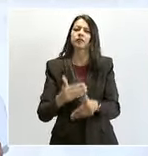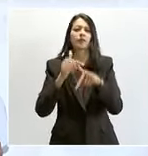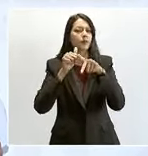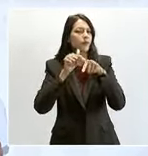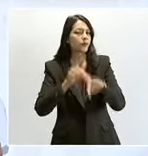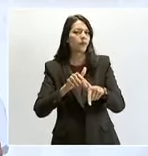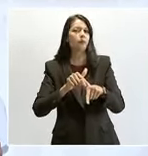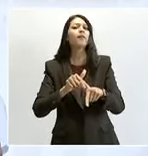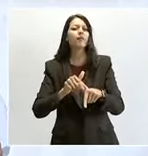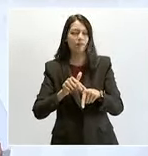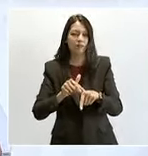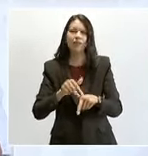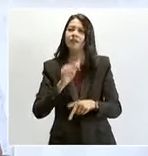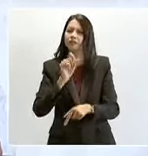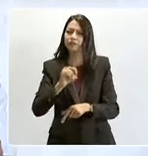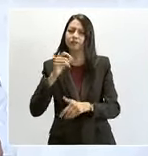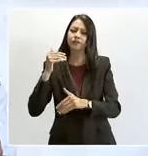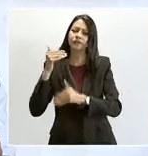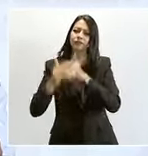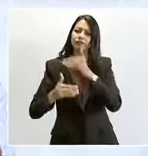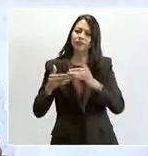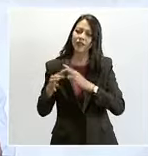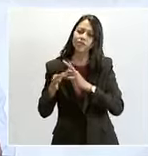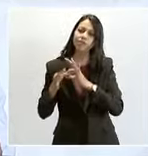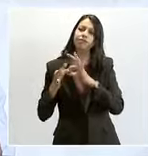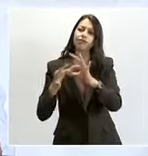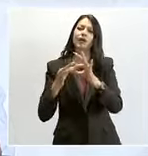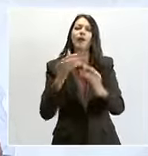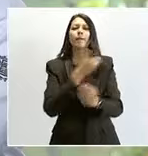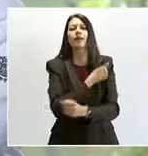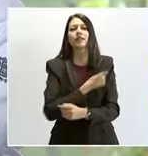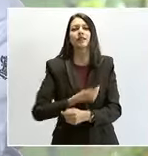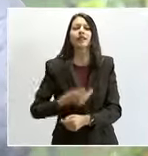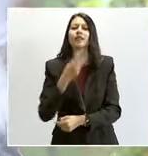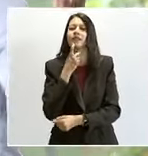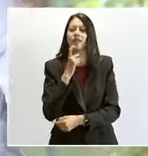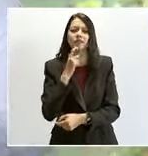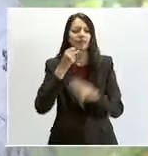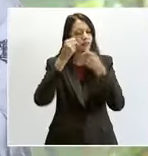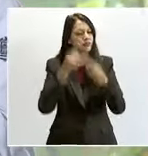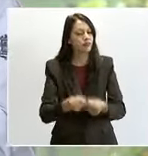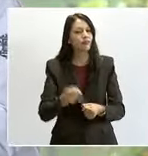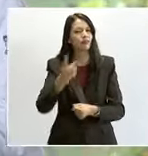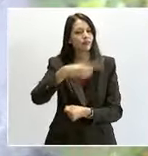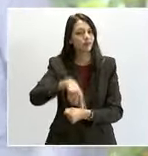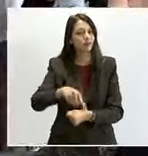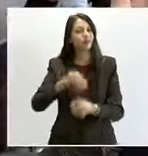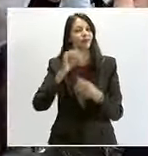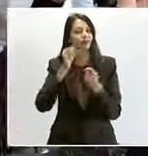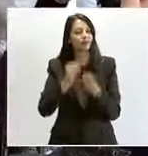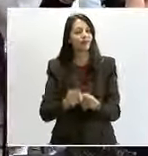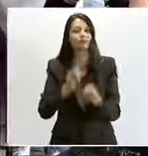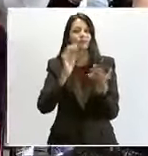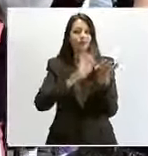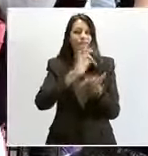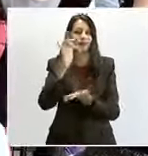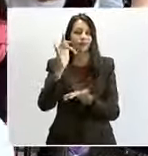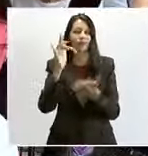seguiré marchando con el presidente López Obrador téngalo por seguro Muchas gracias